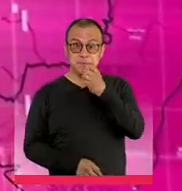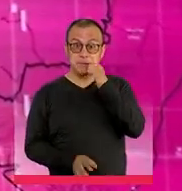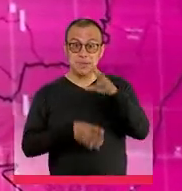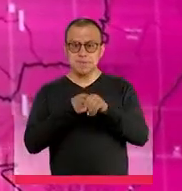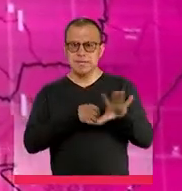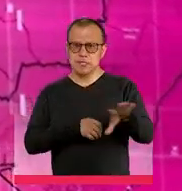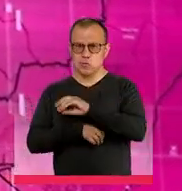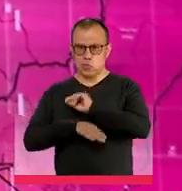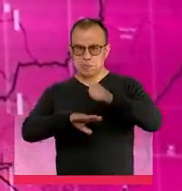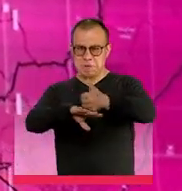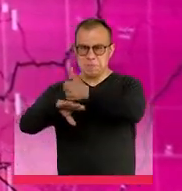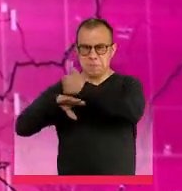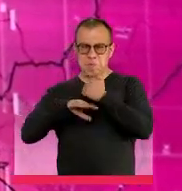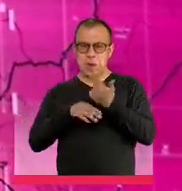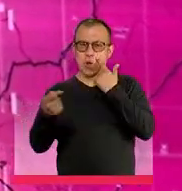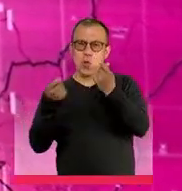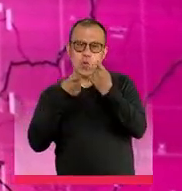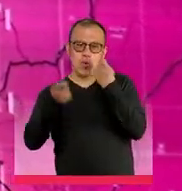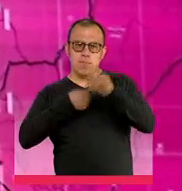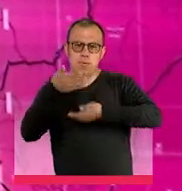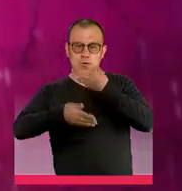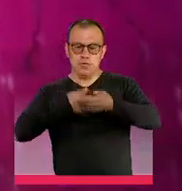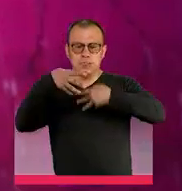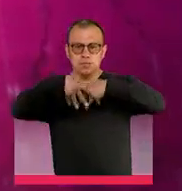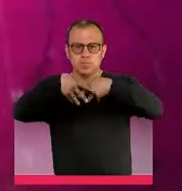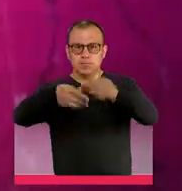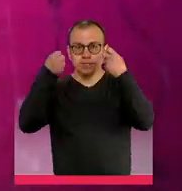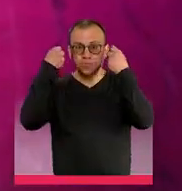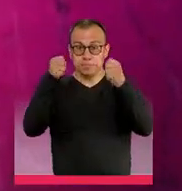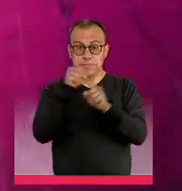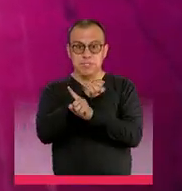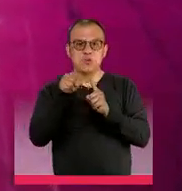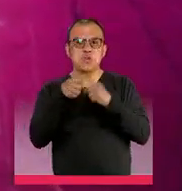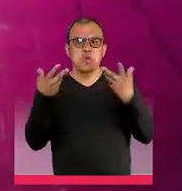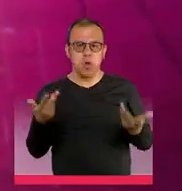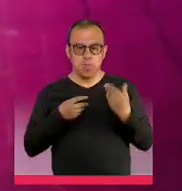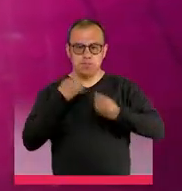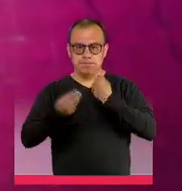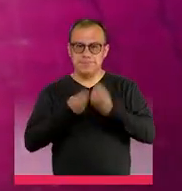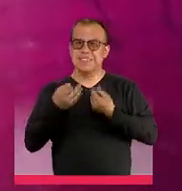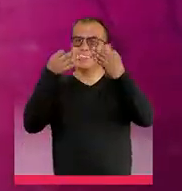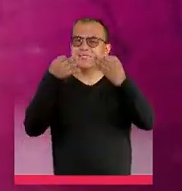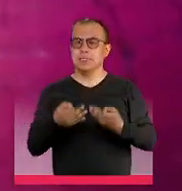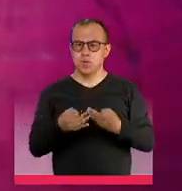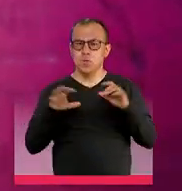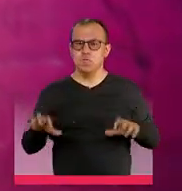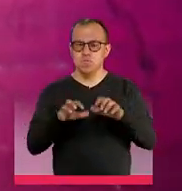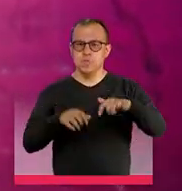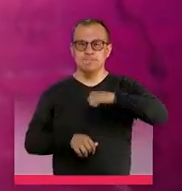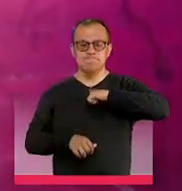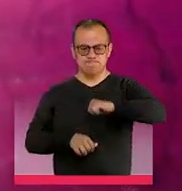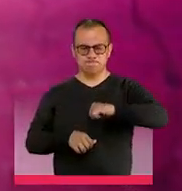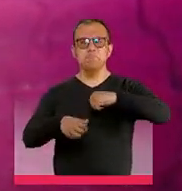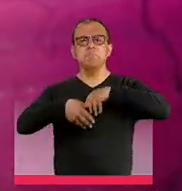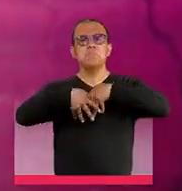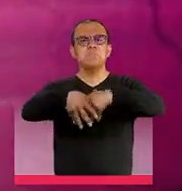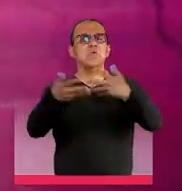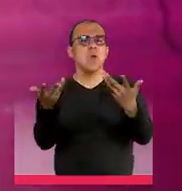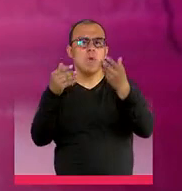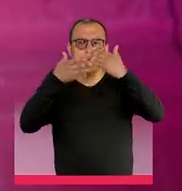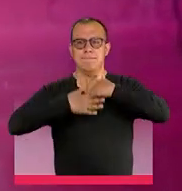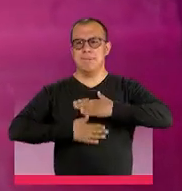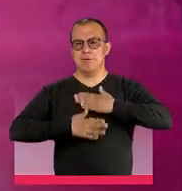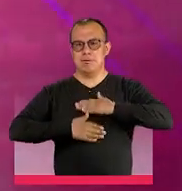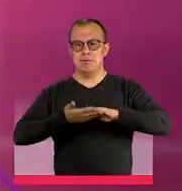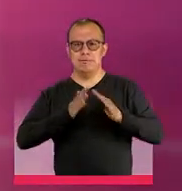las autoridades involucradas en el manejo de las movilizaciones sociales adoptar acciones para garantizar el ejercicio del derecho a la protesta pacífica. El